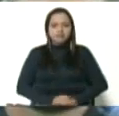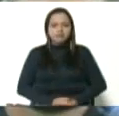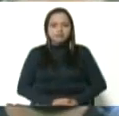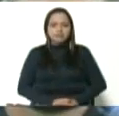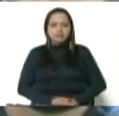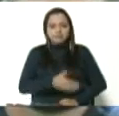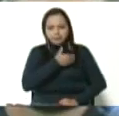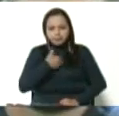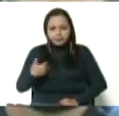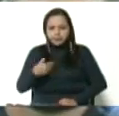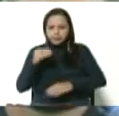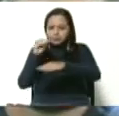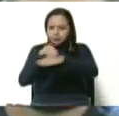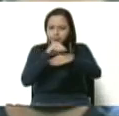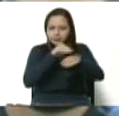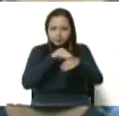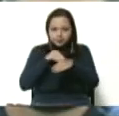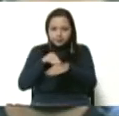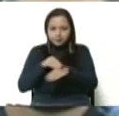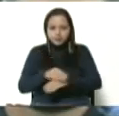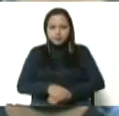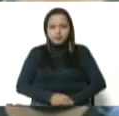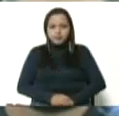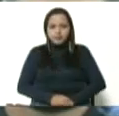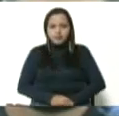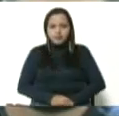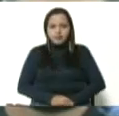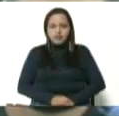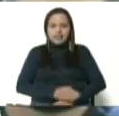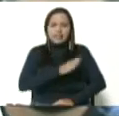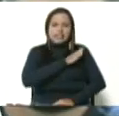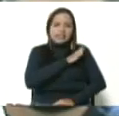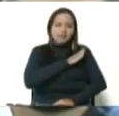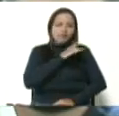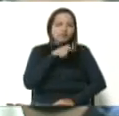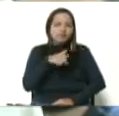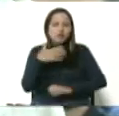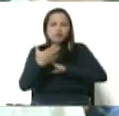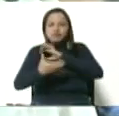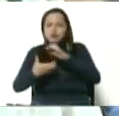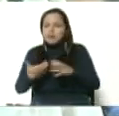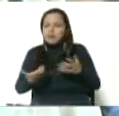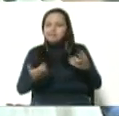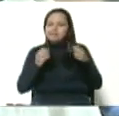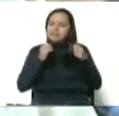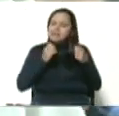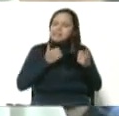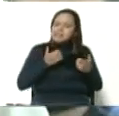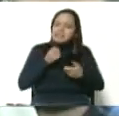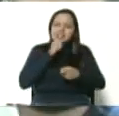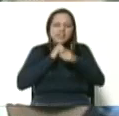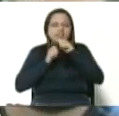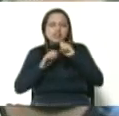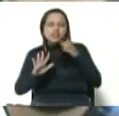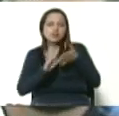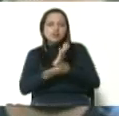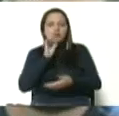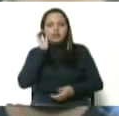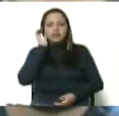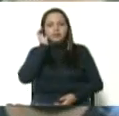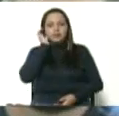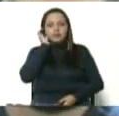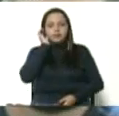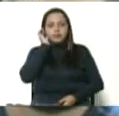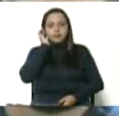quisiera señalarle que tenemos una situación incómoda con respecto al